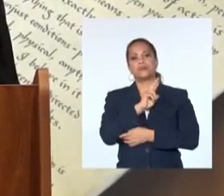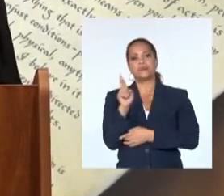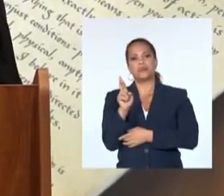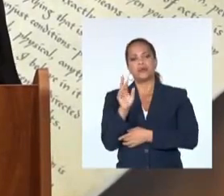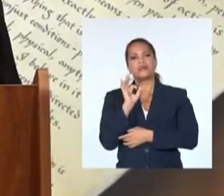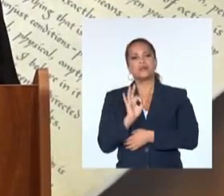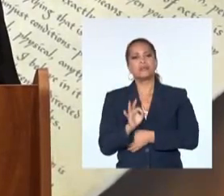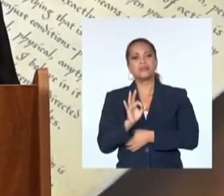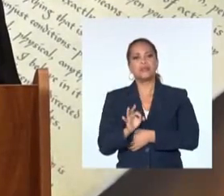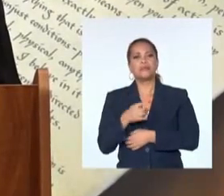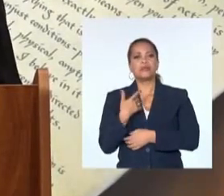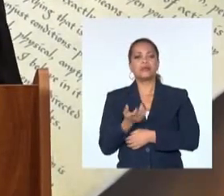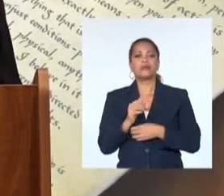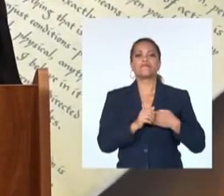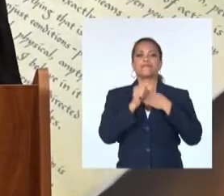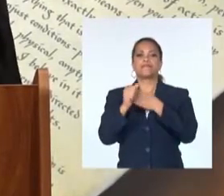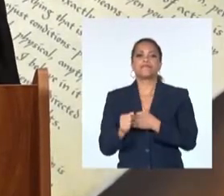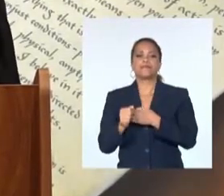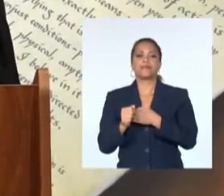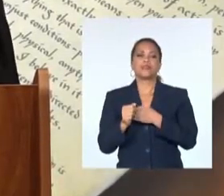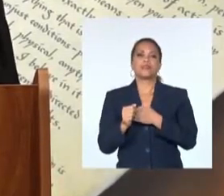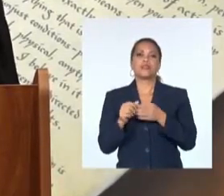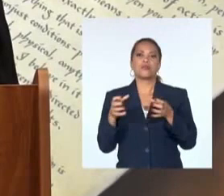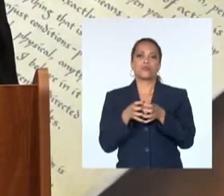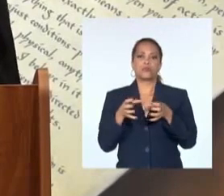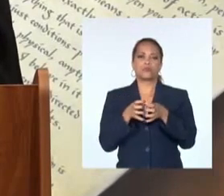había liderado una rebelión.